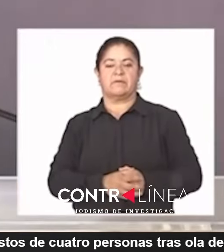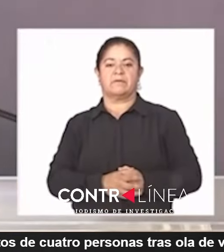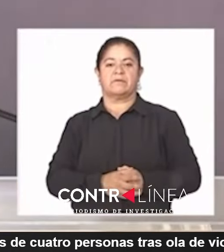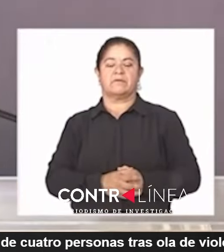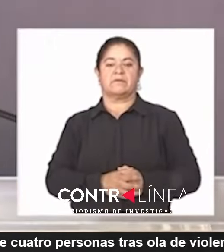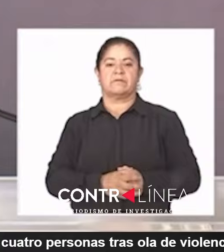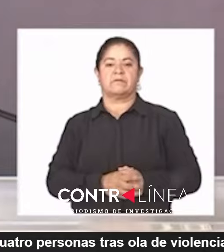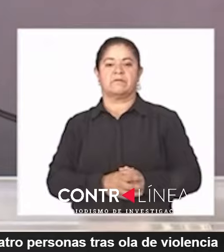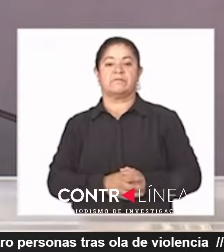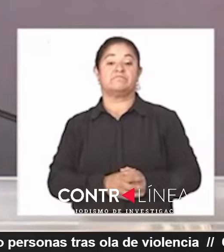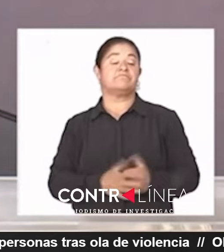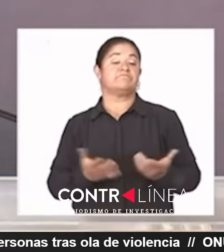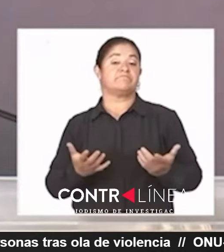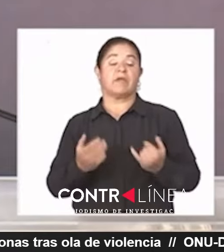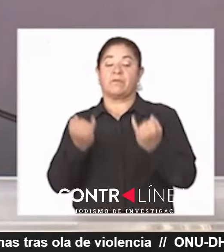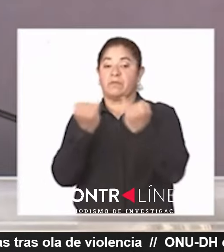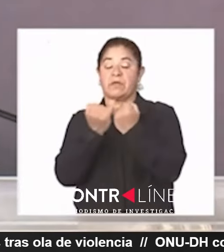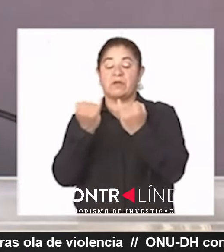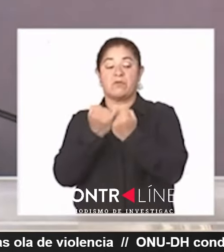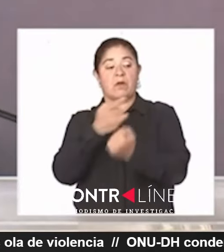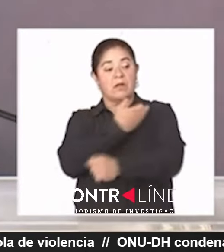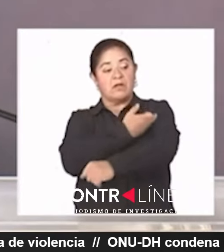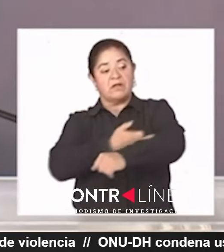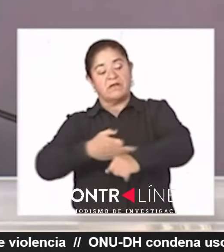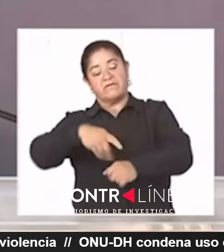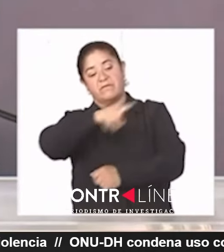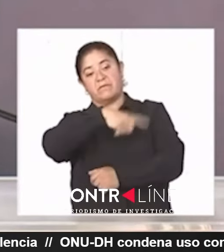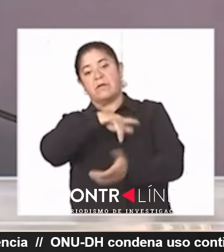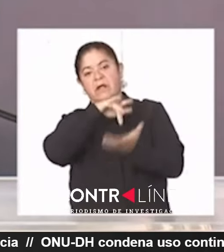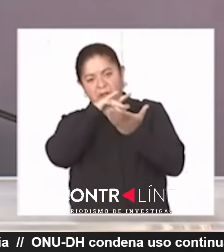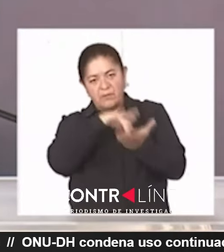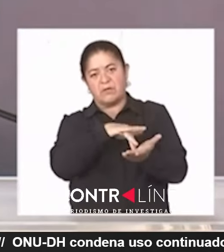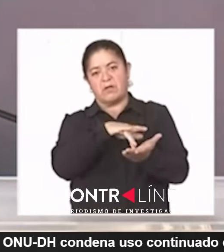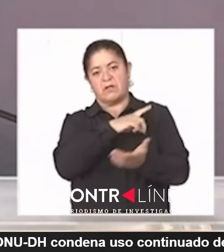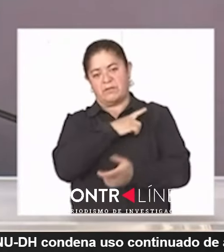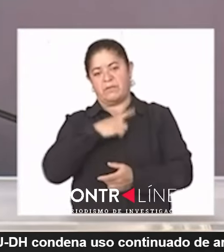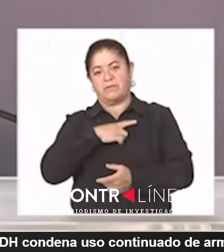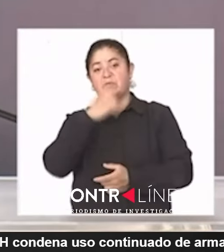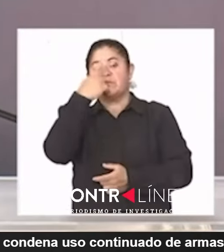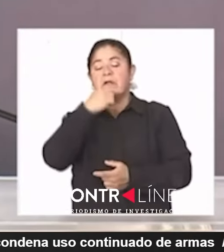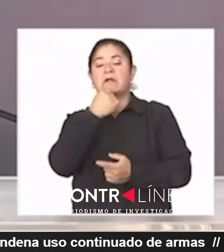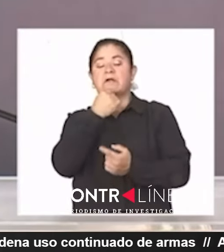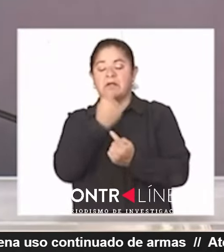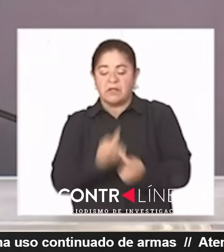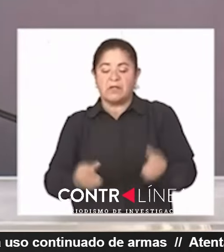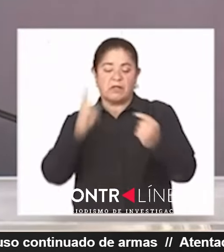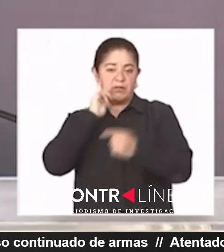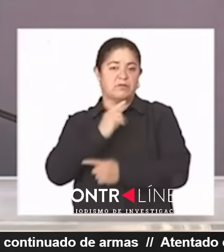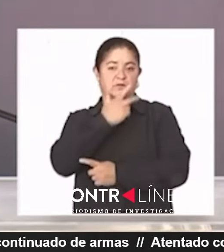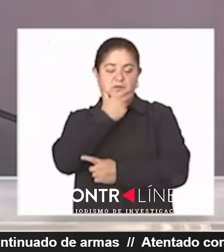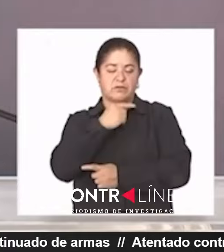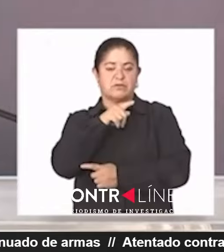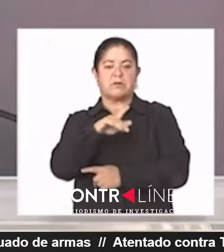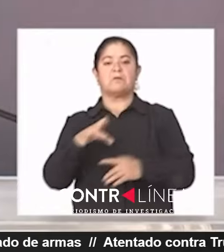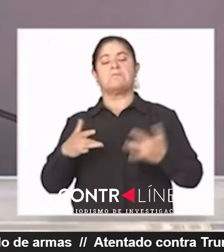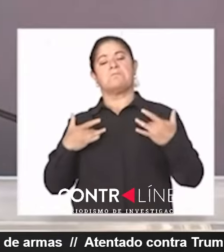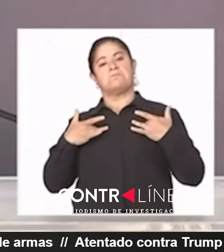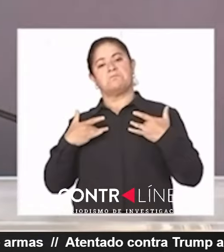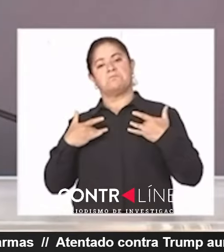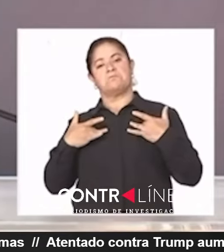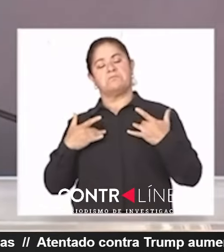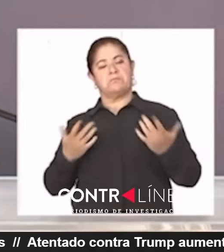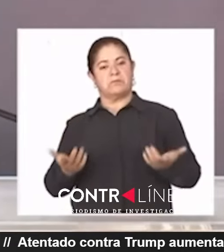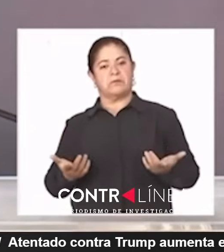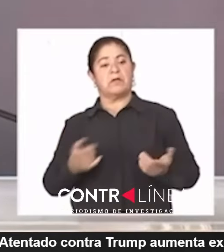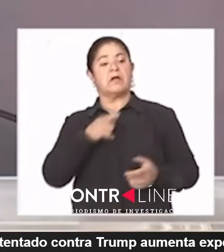sino porque hay que apoyar a las familias para que los niños, las niñas no tengan ningún problema y